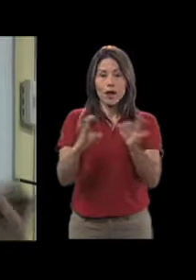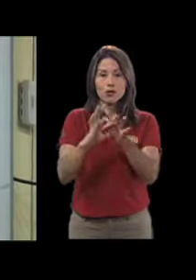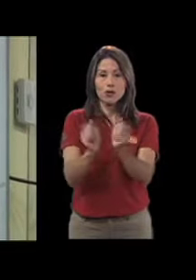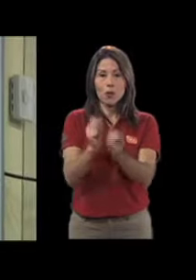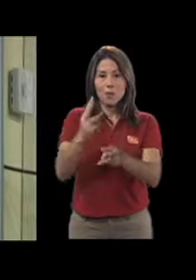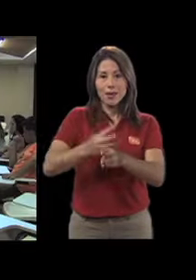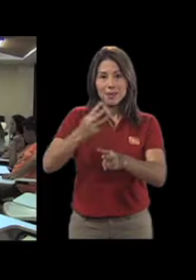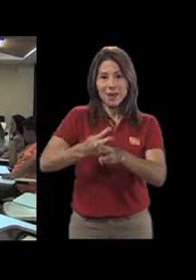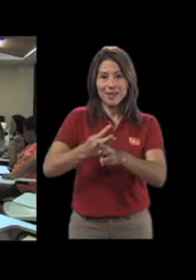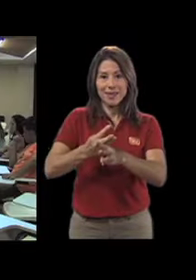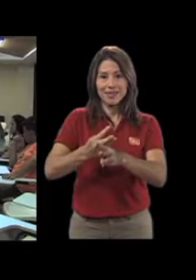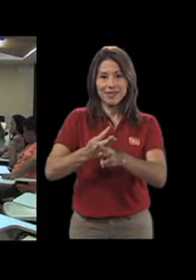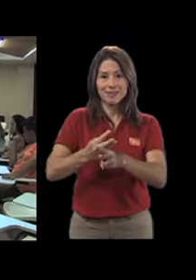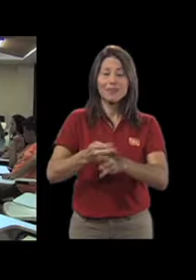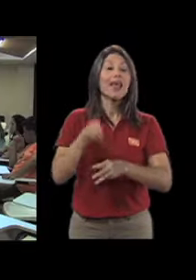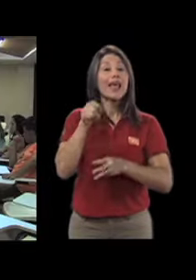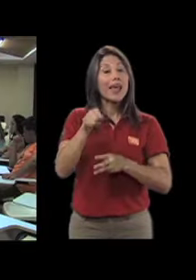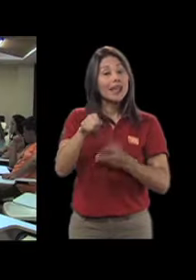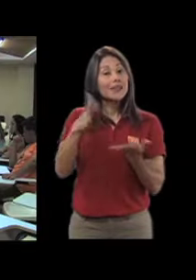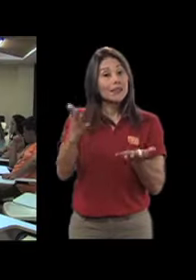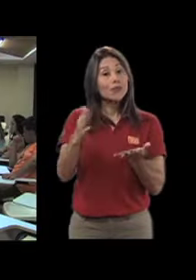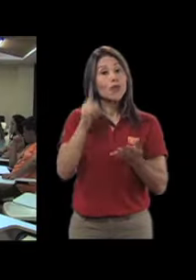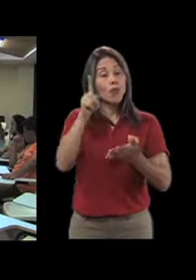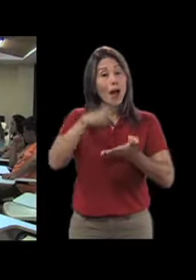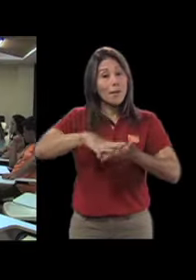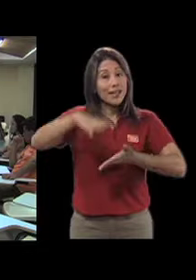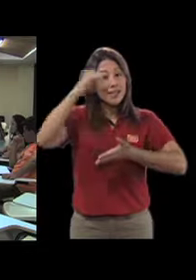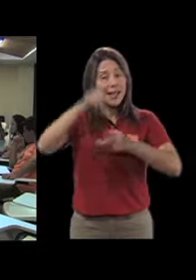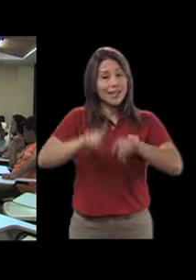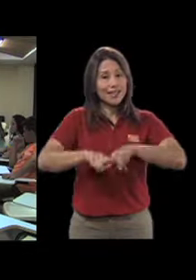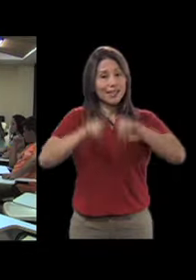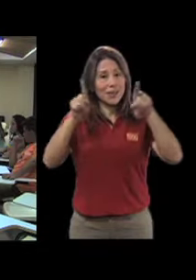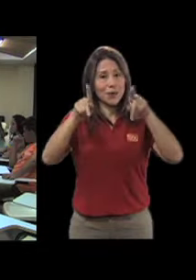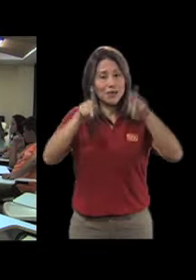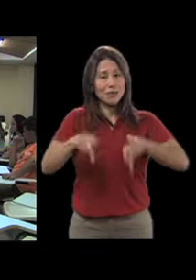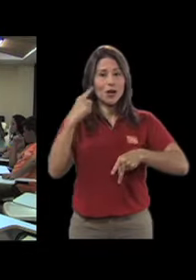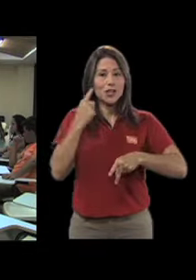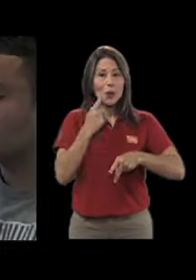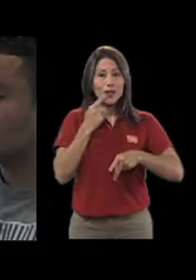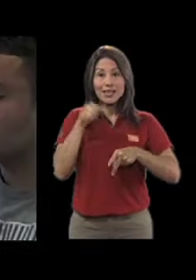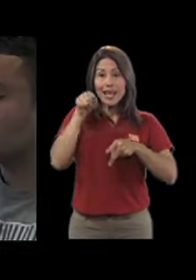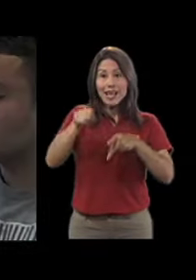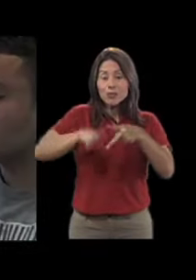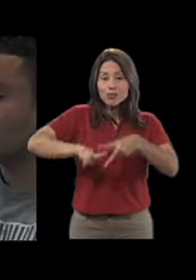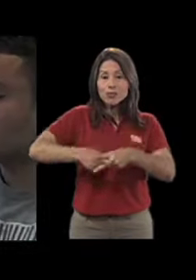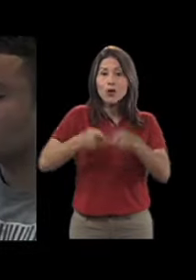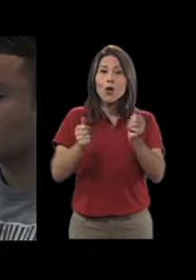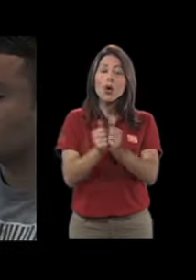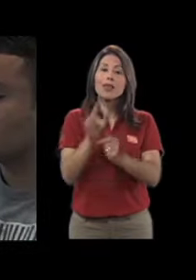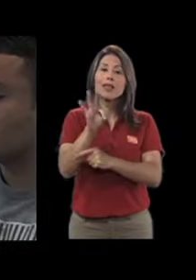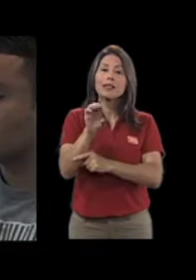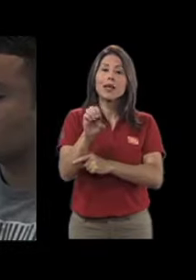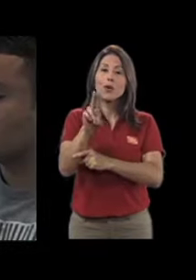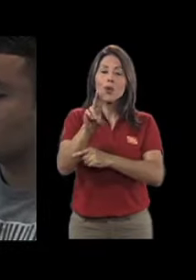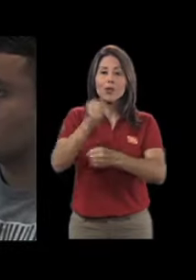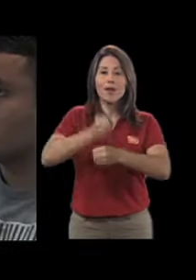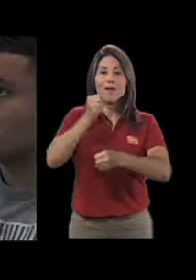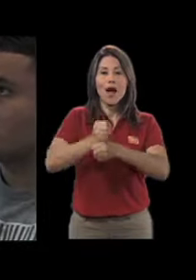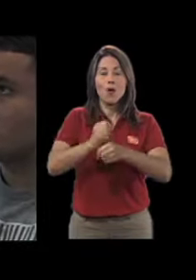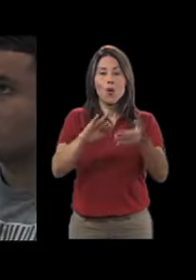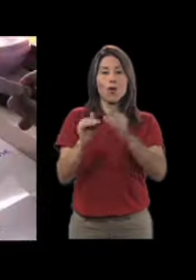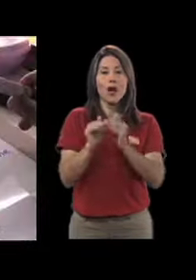matemáticas. Esta lógica de un aprendizaje distinto en las personas sordas dio inicio al trabajo comunal universitario